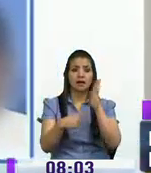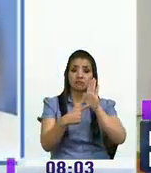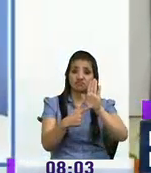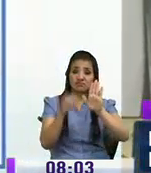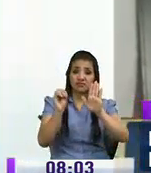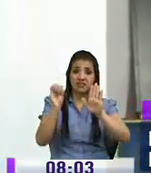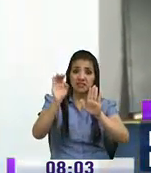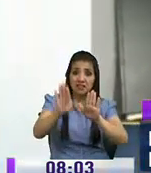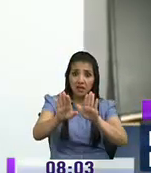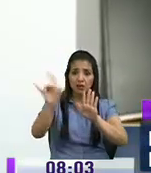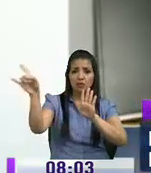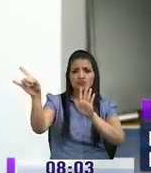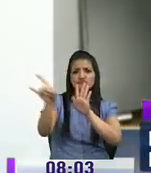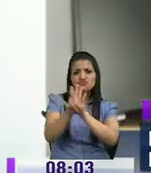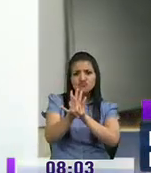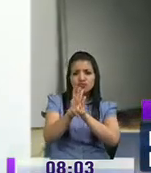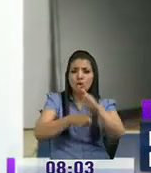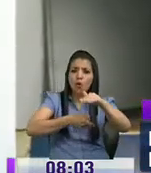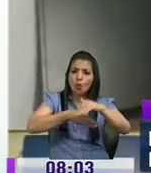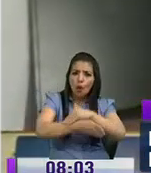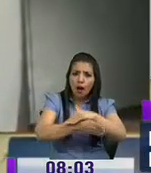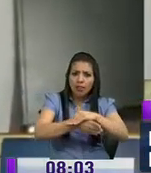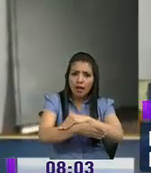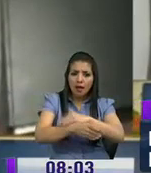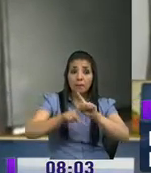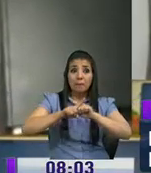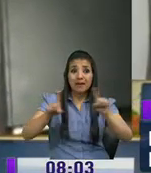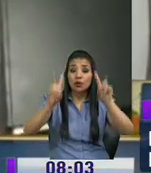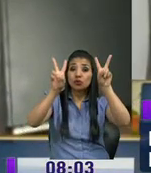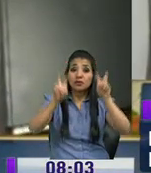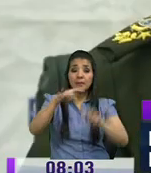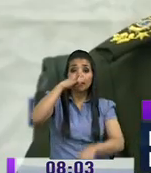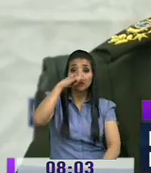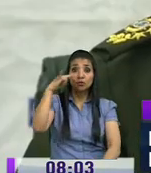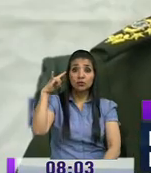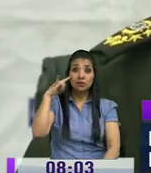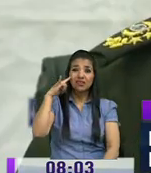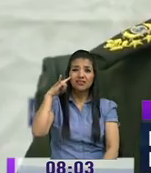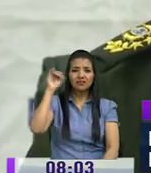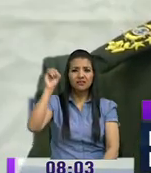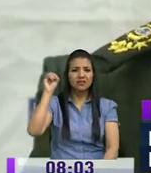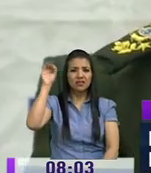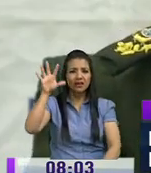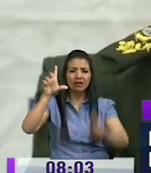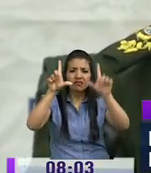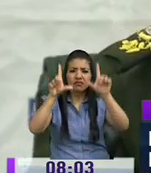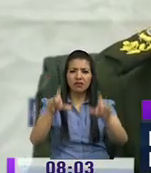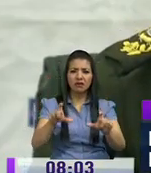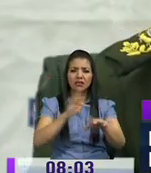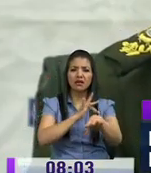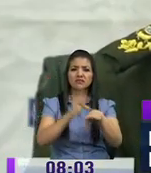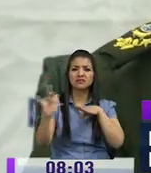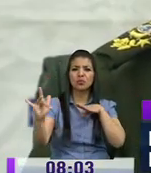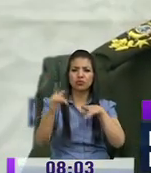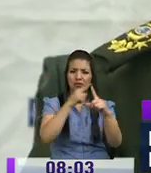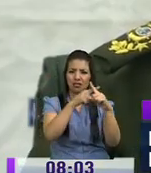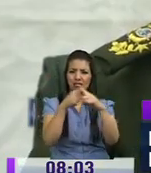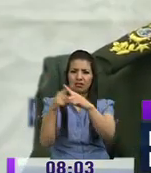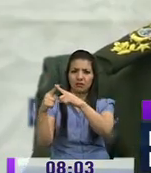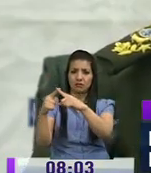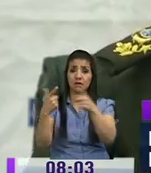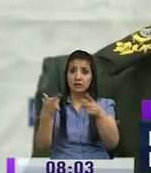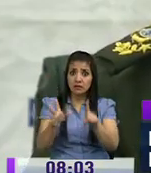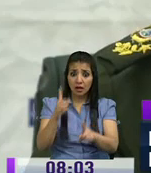descarga y almacenamiento de material con contenido pornográfico infantil. Tenemos todos los elementos suficientes que